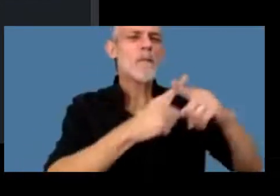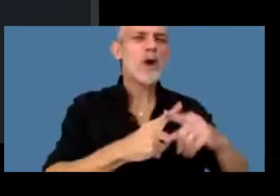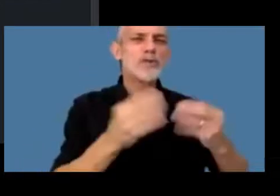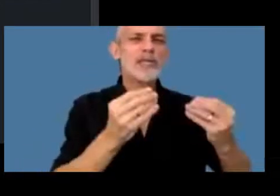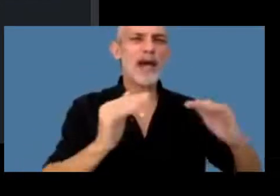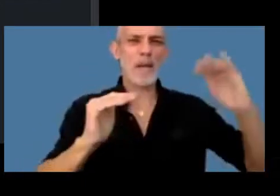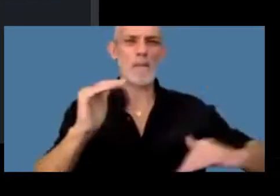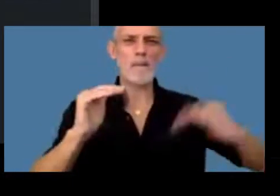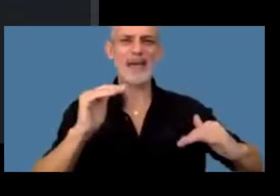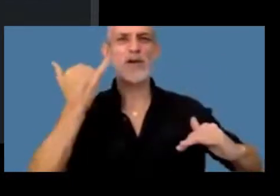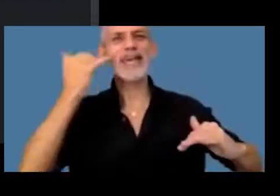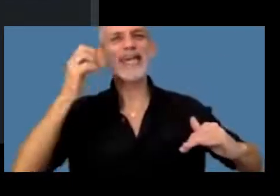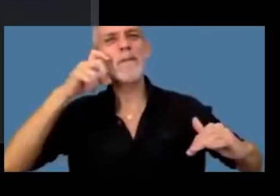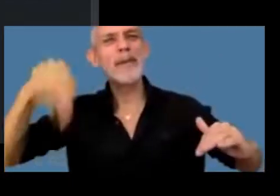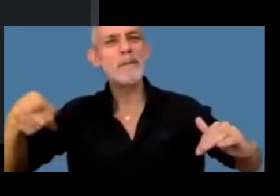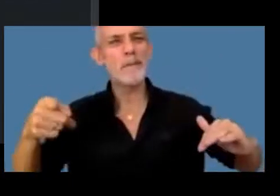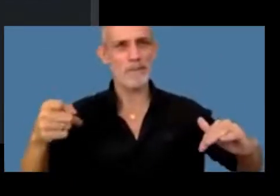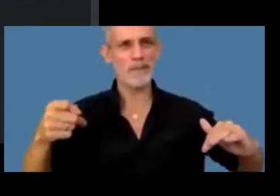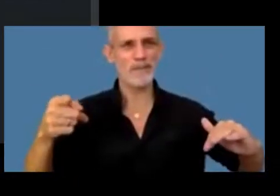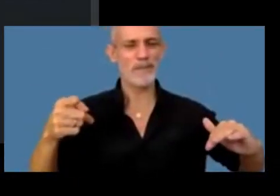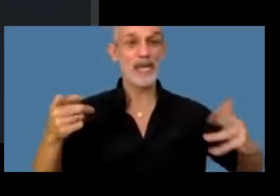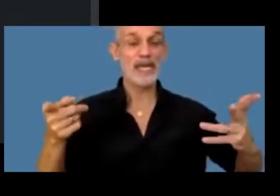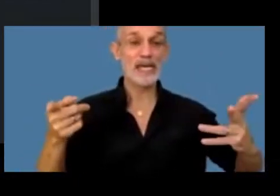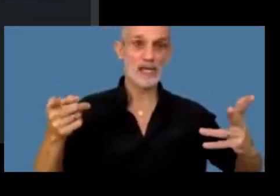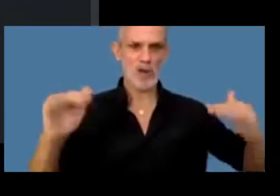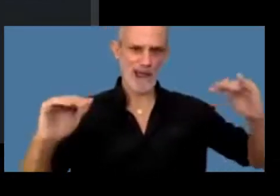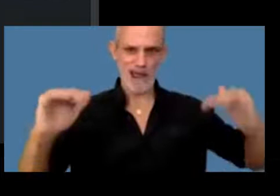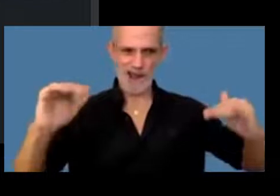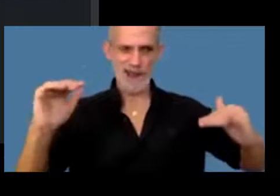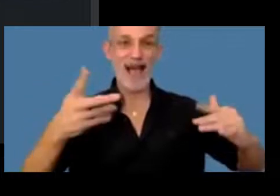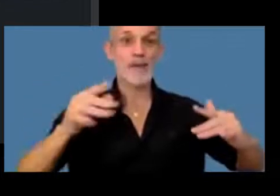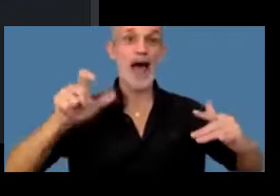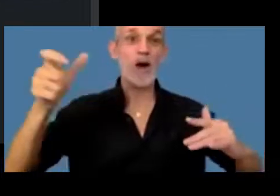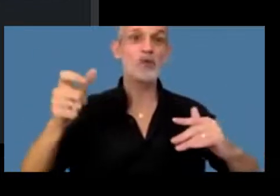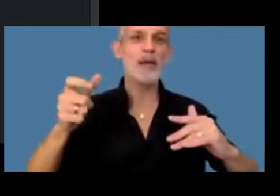IPIM. Y como había que aplicar el ajuste por inflación,